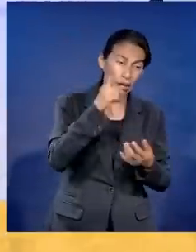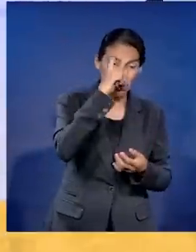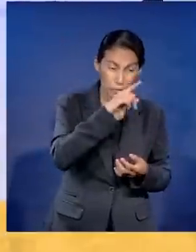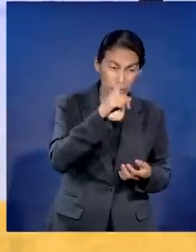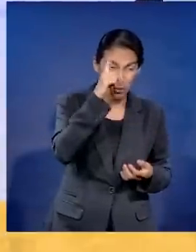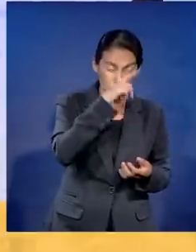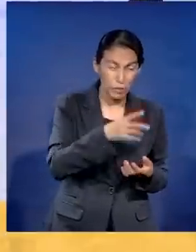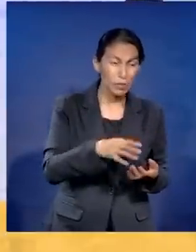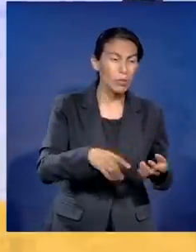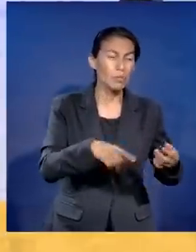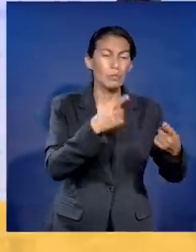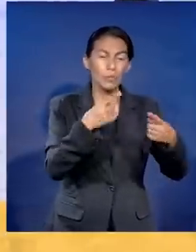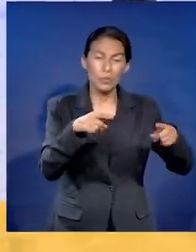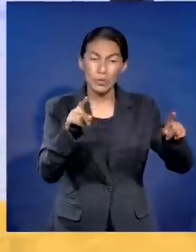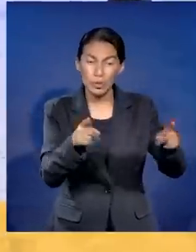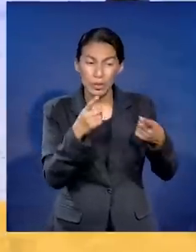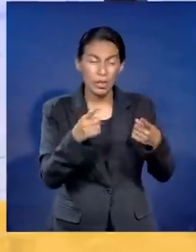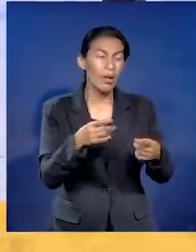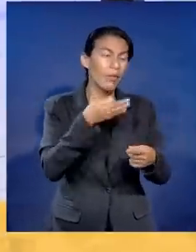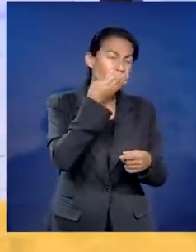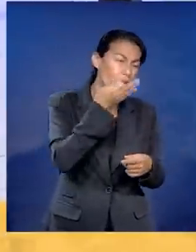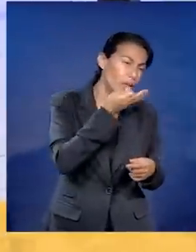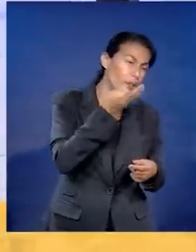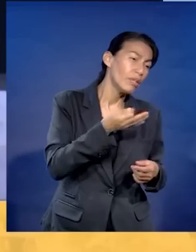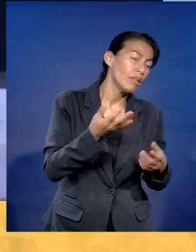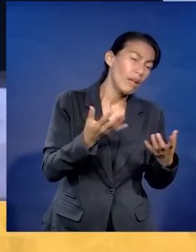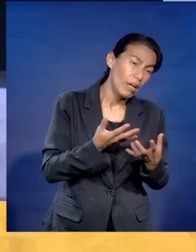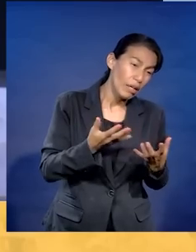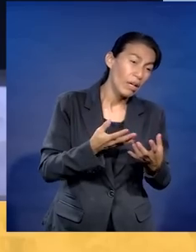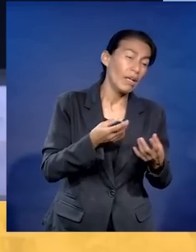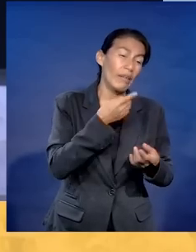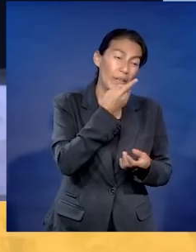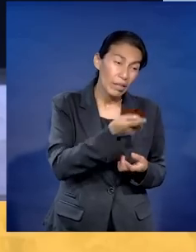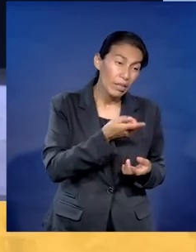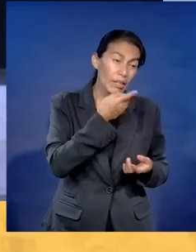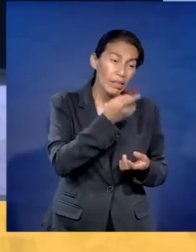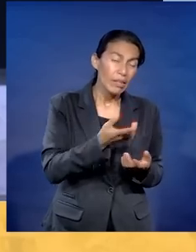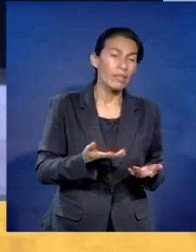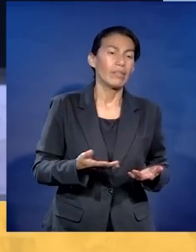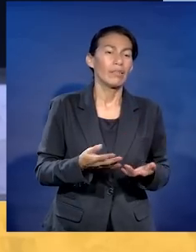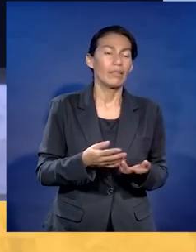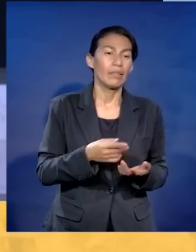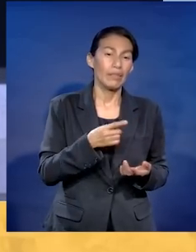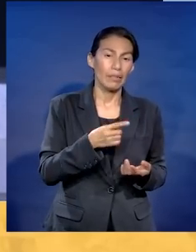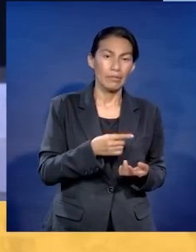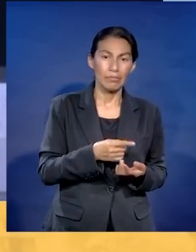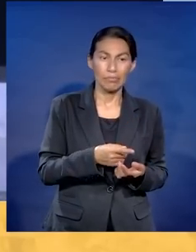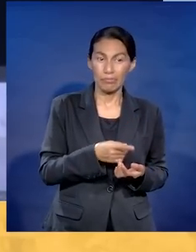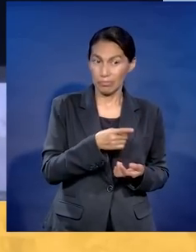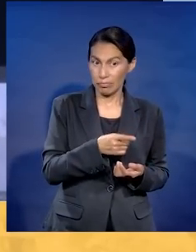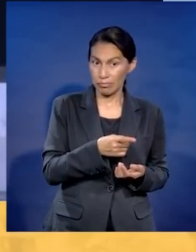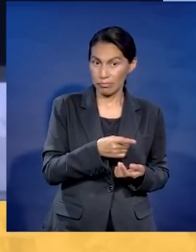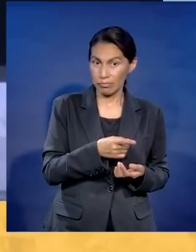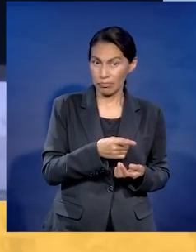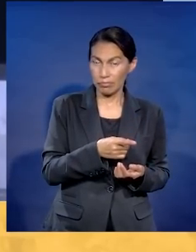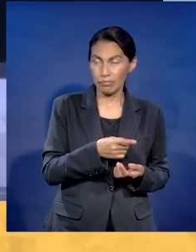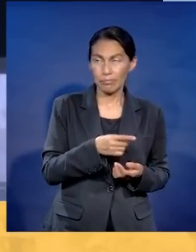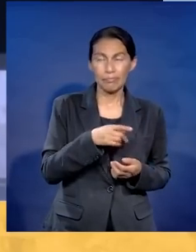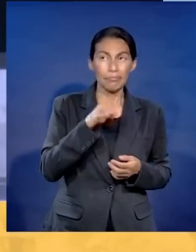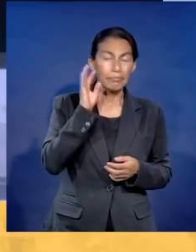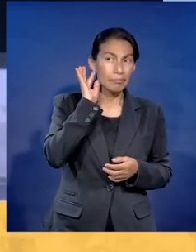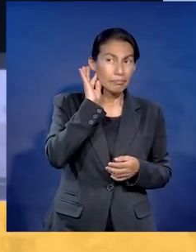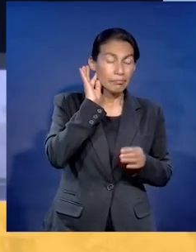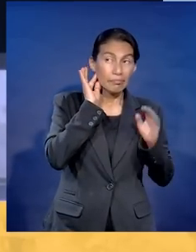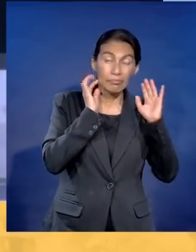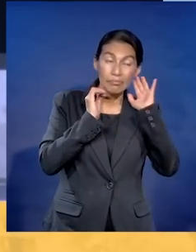2 horas, en decirle haga esto, y la serenata, y las flores, y esto, y mire, detalles, y usted la va a empezar,